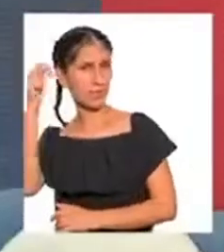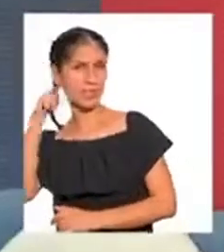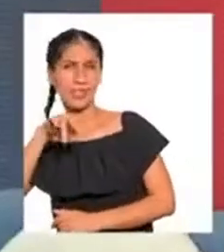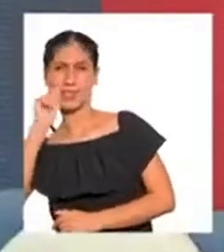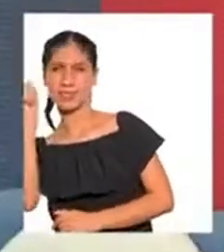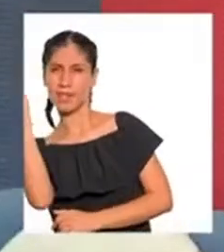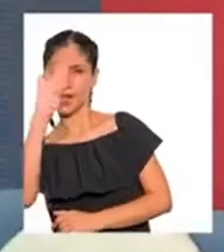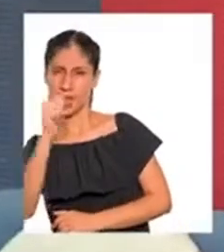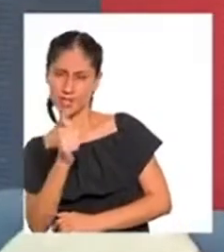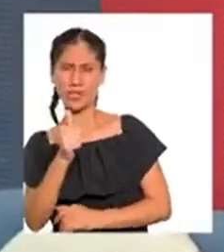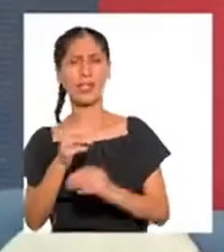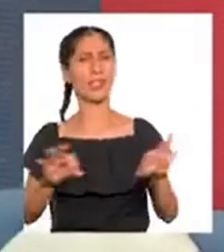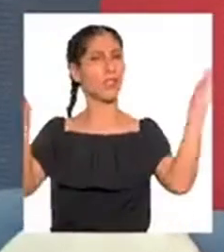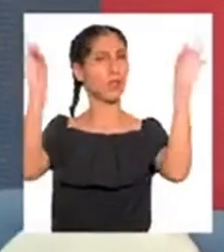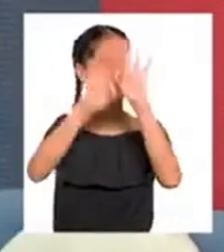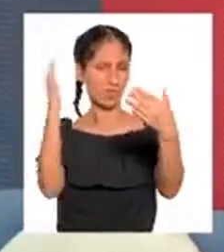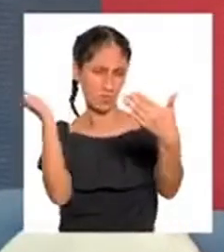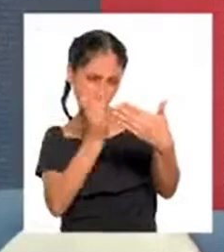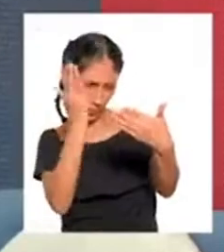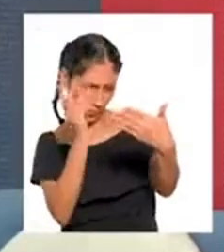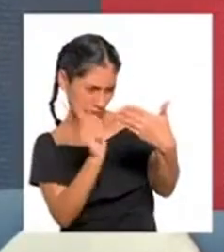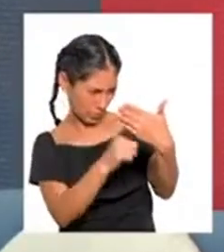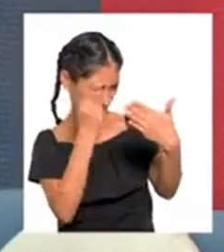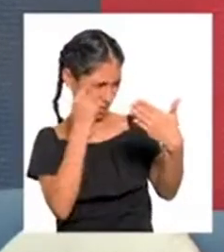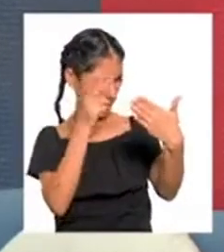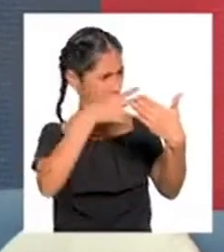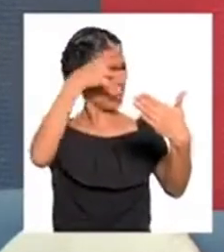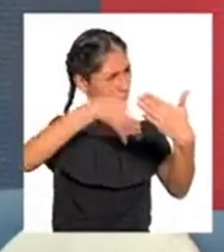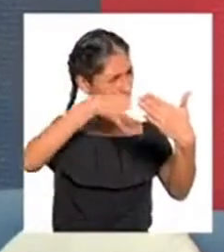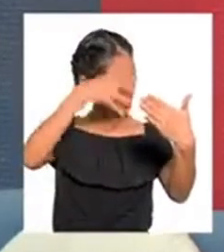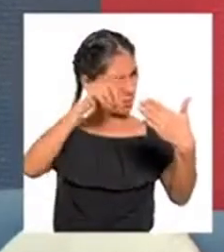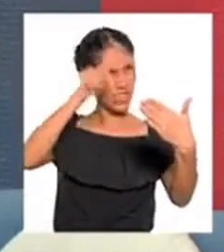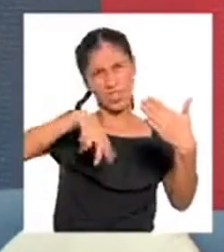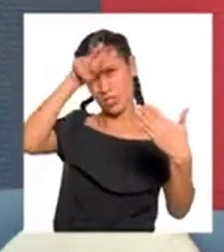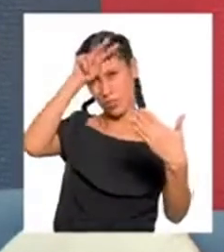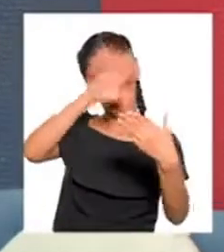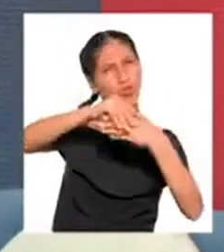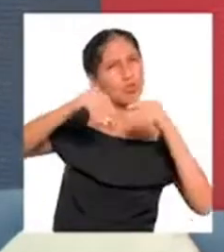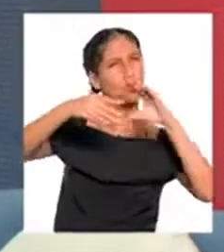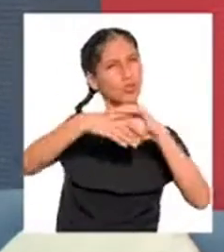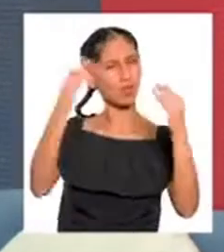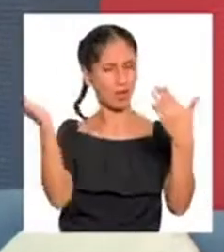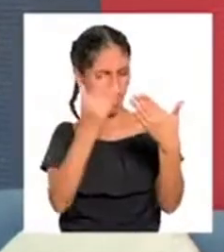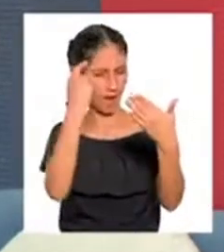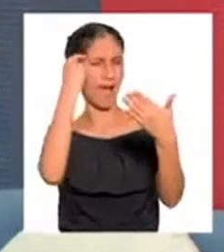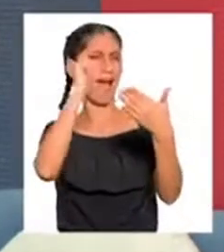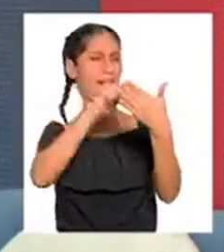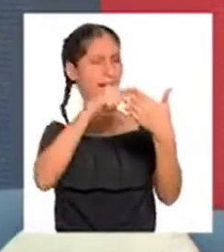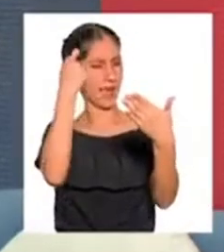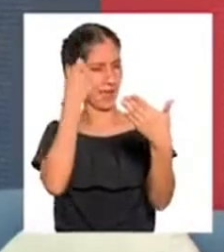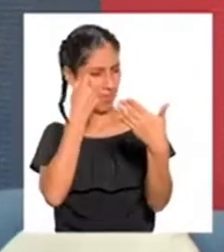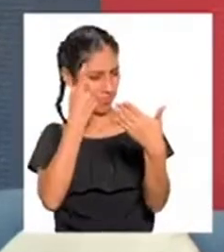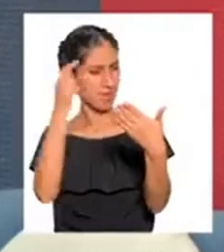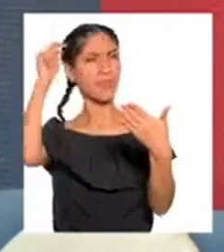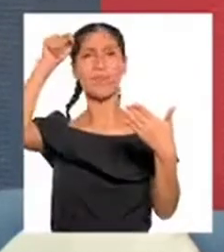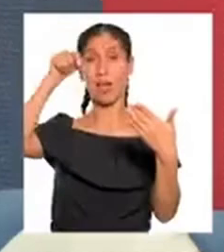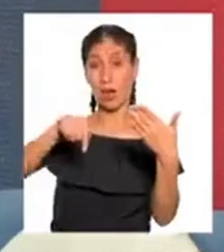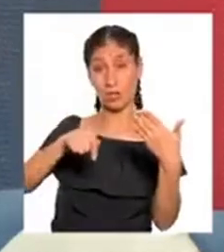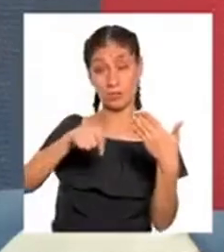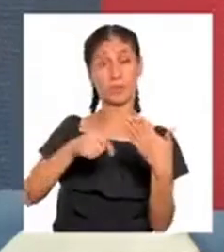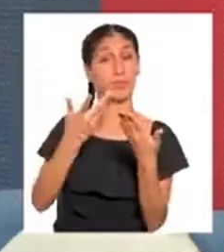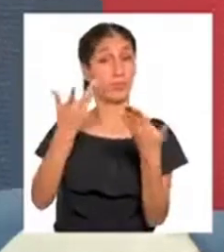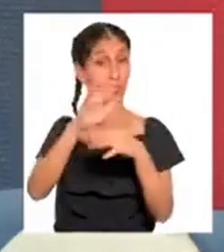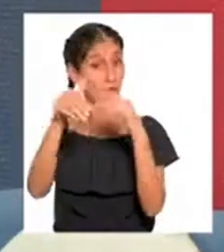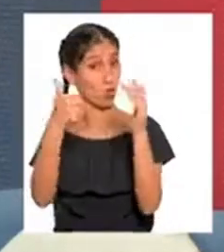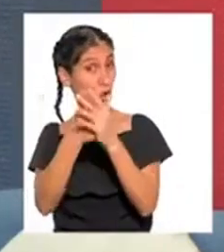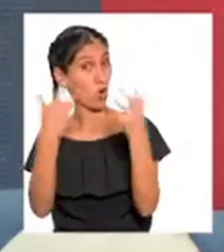Es importante que revisemos e investiguemos nuestra historia porque ella nos permite entender nuestro presente. Muchas de las condiciones